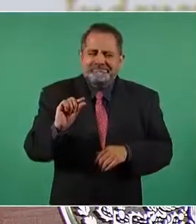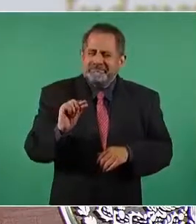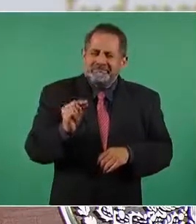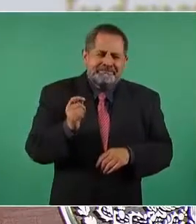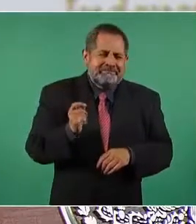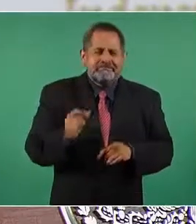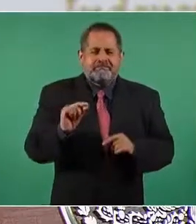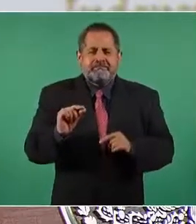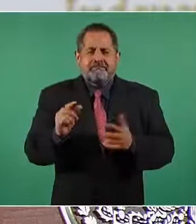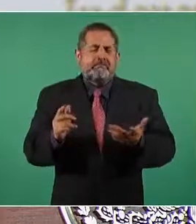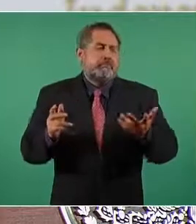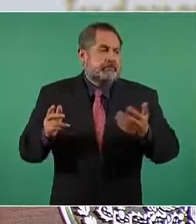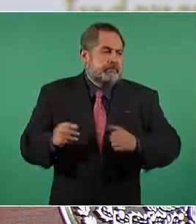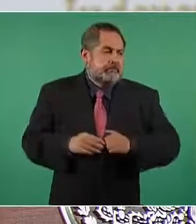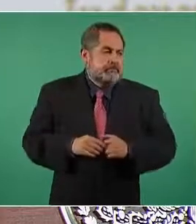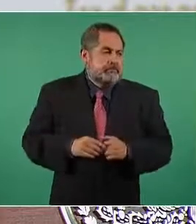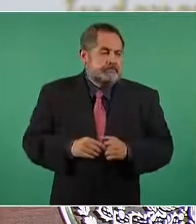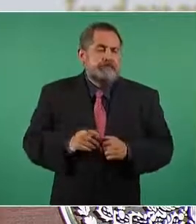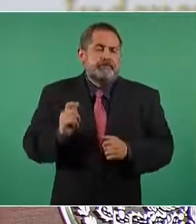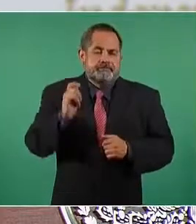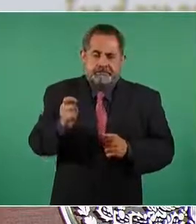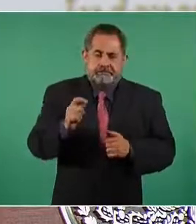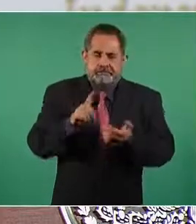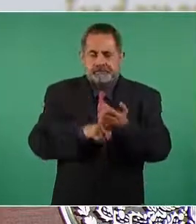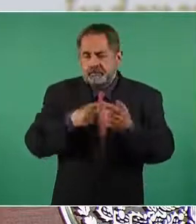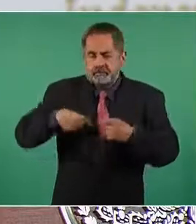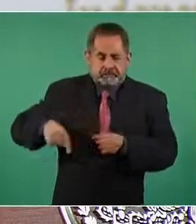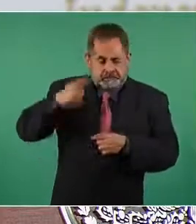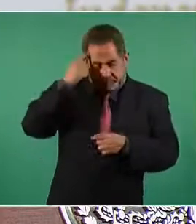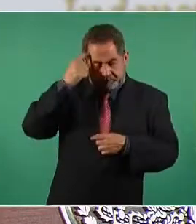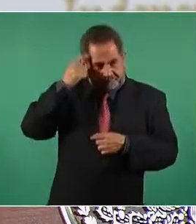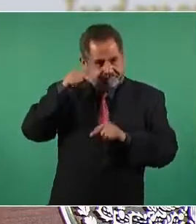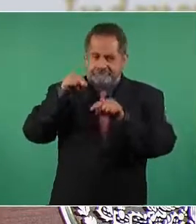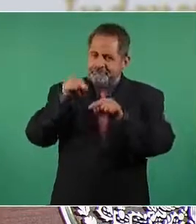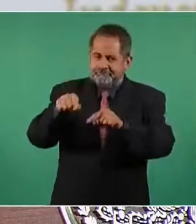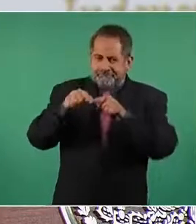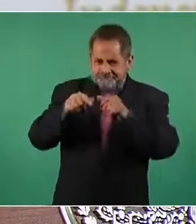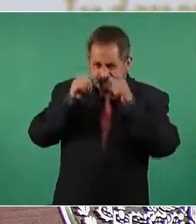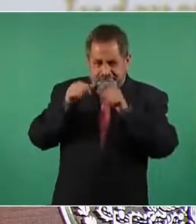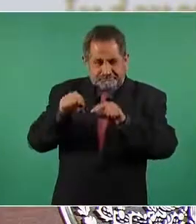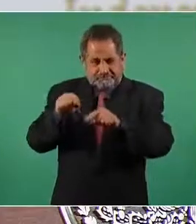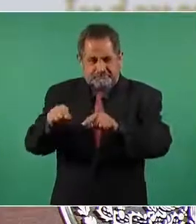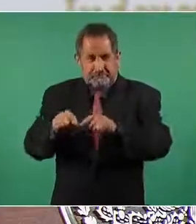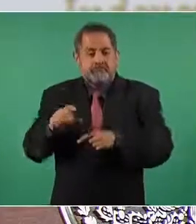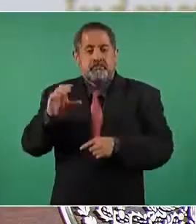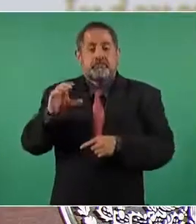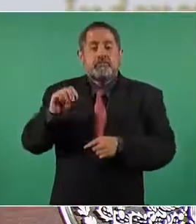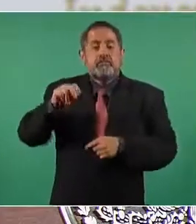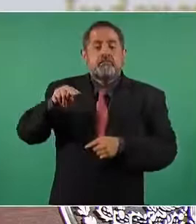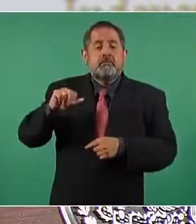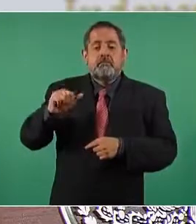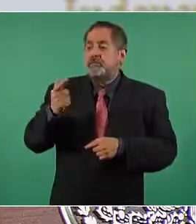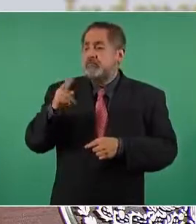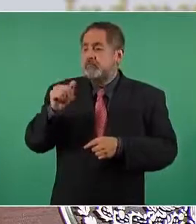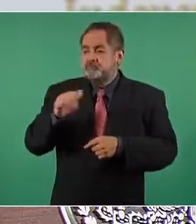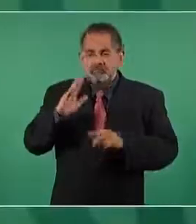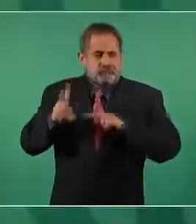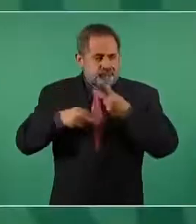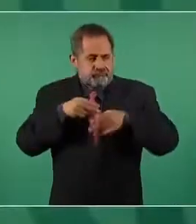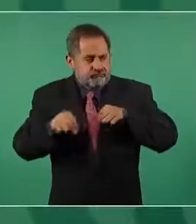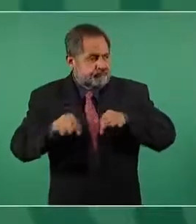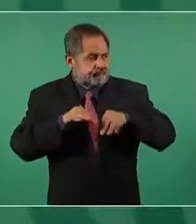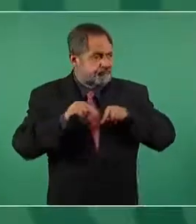Entonces, se tiene una atención especial, Conagua está trabajando, en efecto,